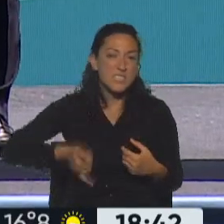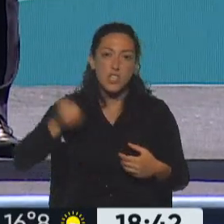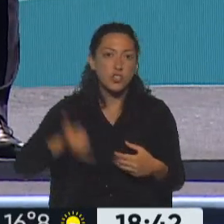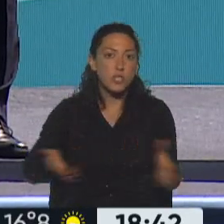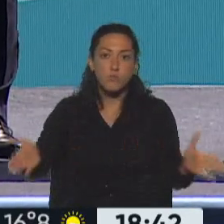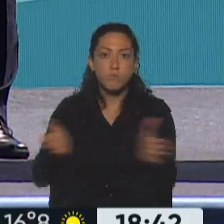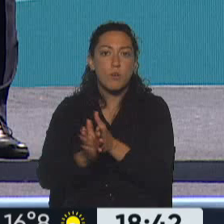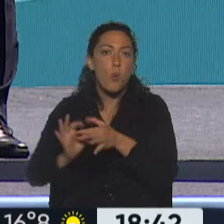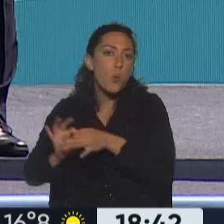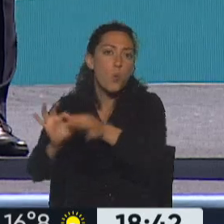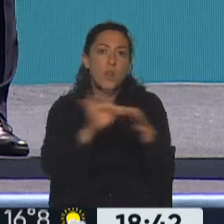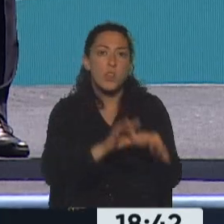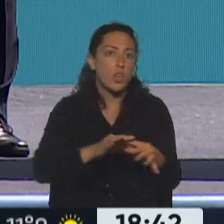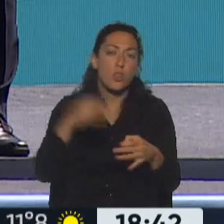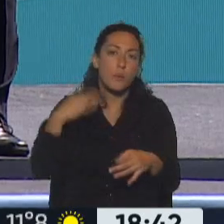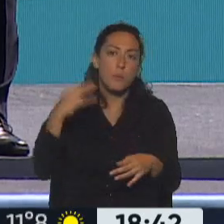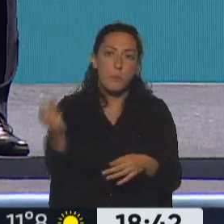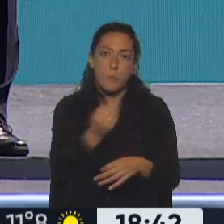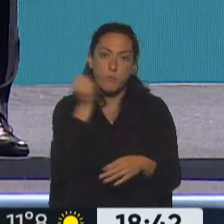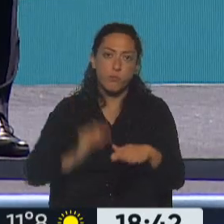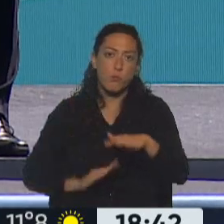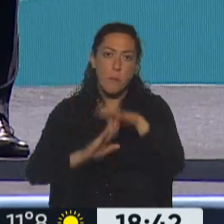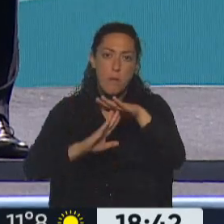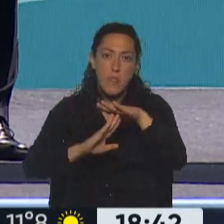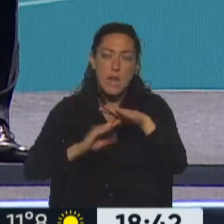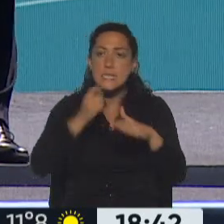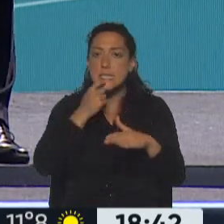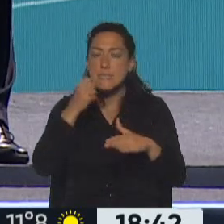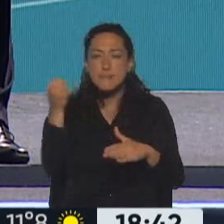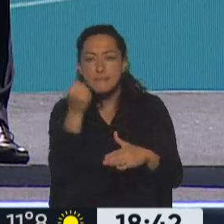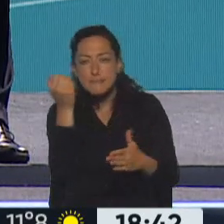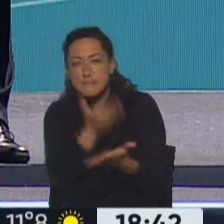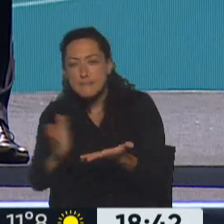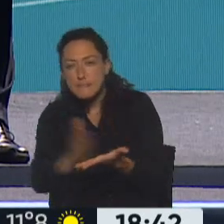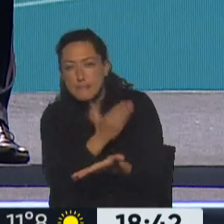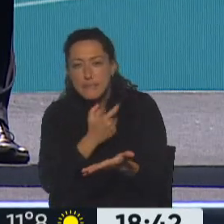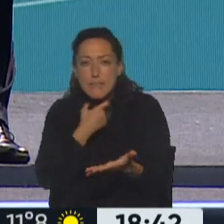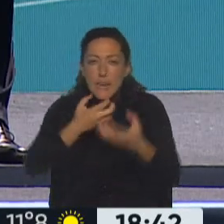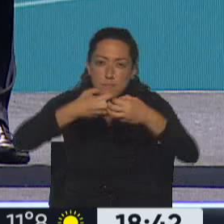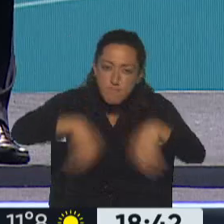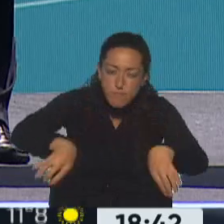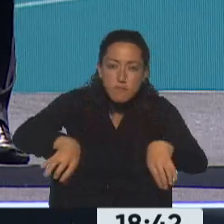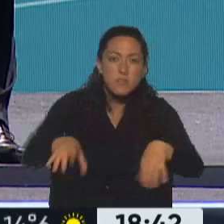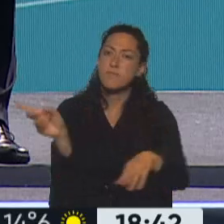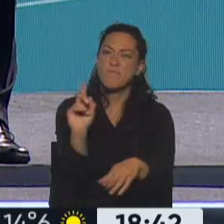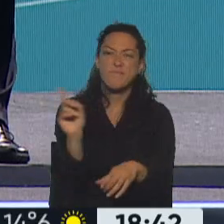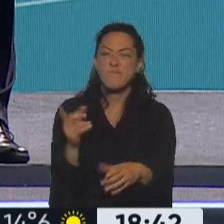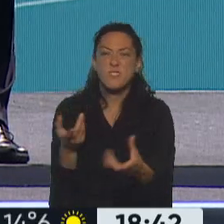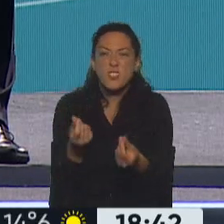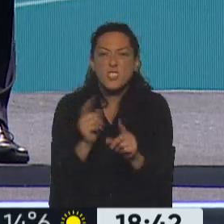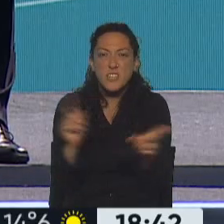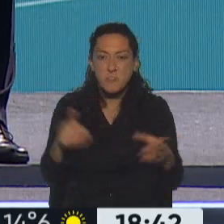sobre todas las cosas. Que aunque intenten dividirnos, aunque intenten separarnos, la separación no tiene